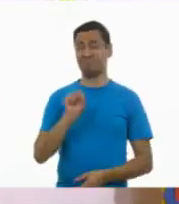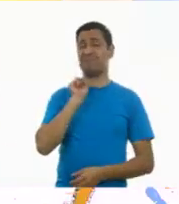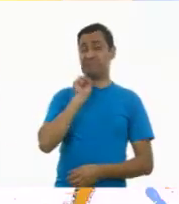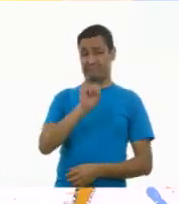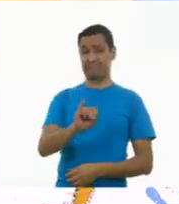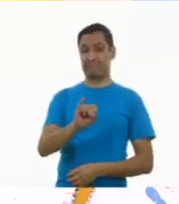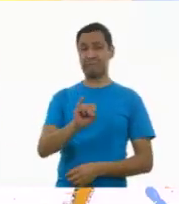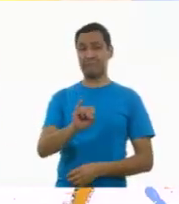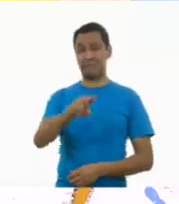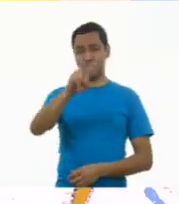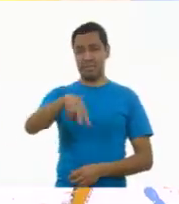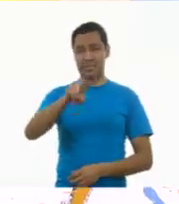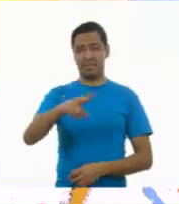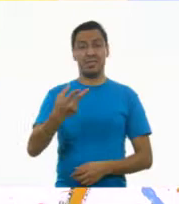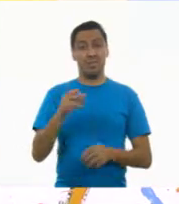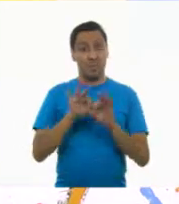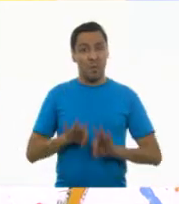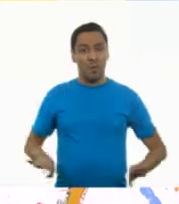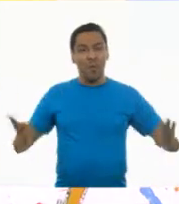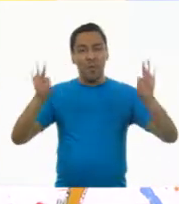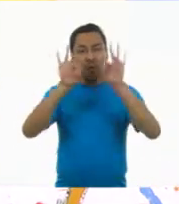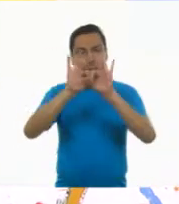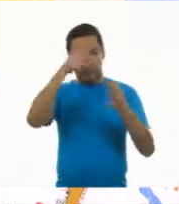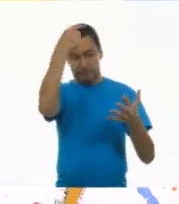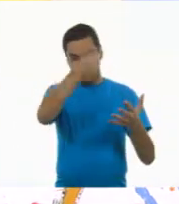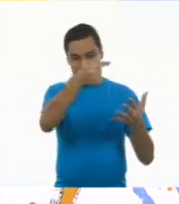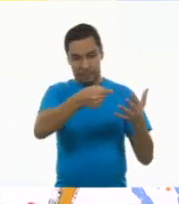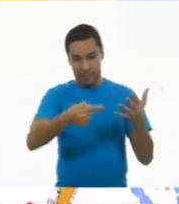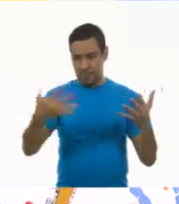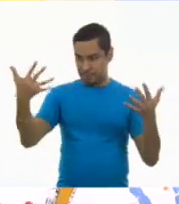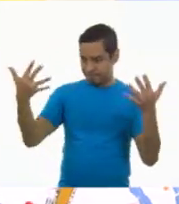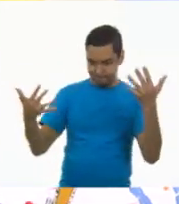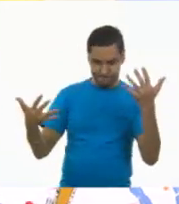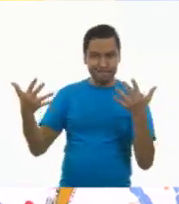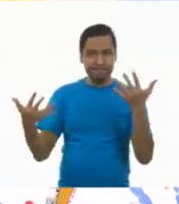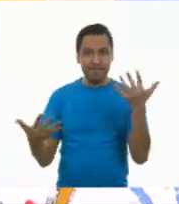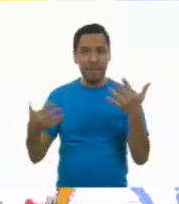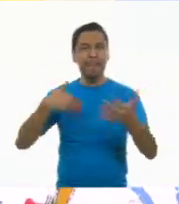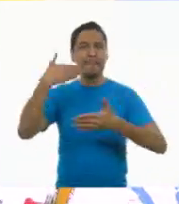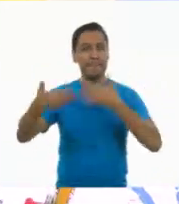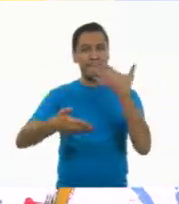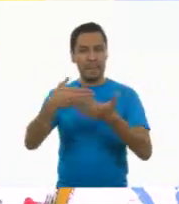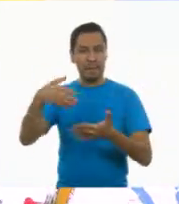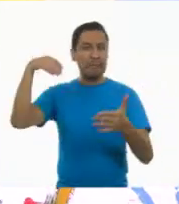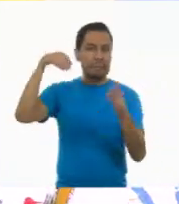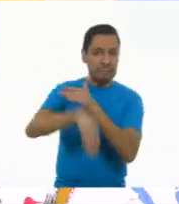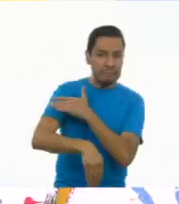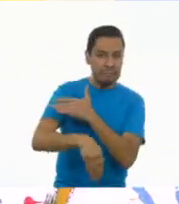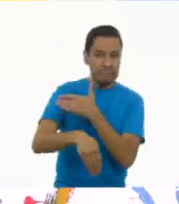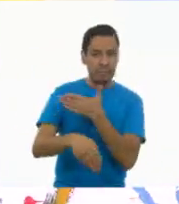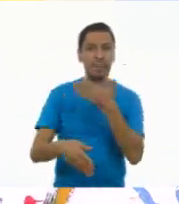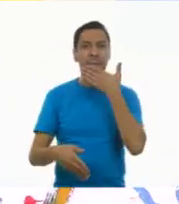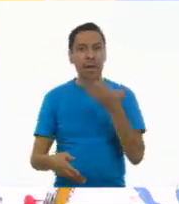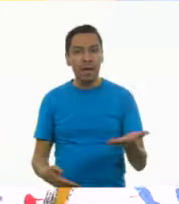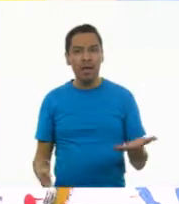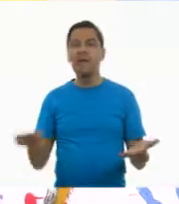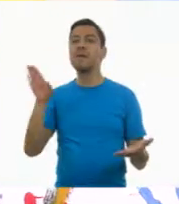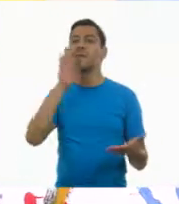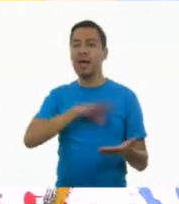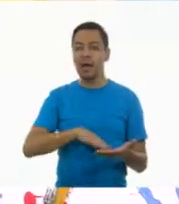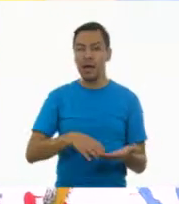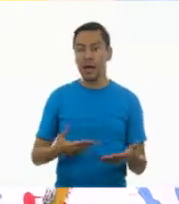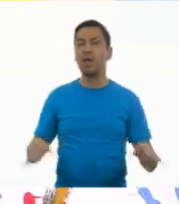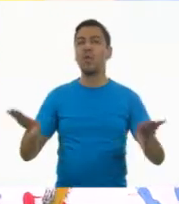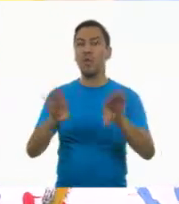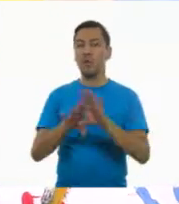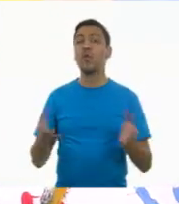porque es importante considerar todas las alternativas pensando en las consecuencias que tendrían nuestros actos. Y como